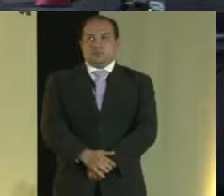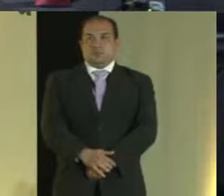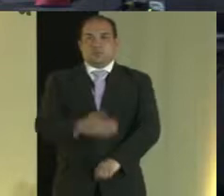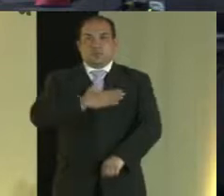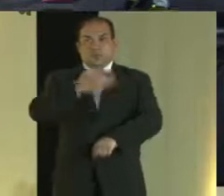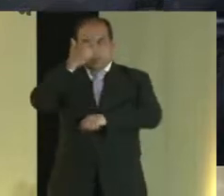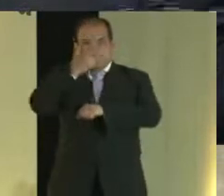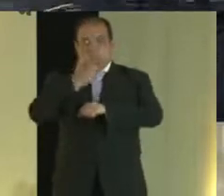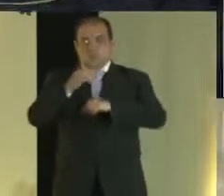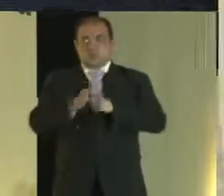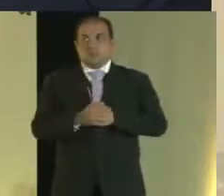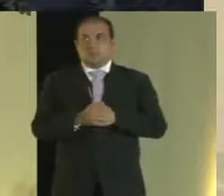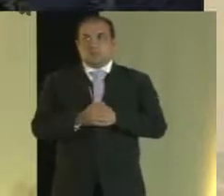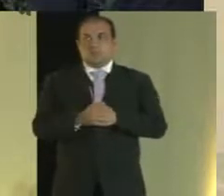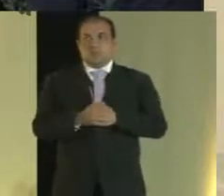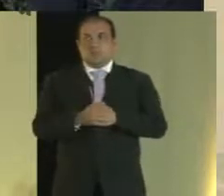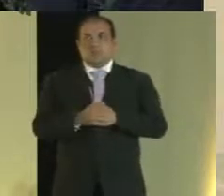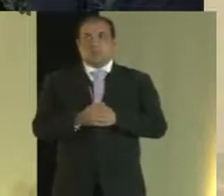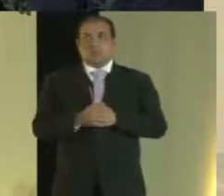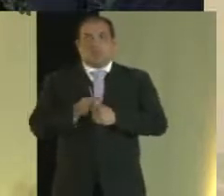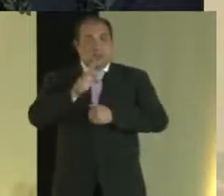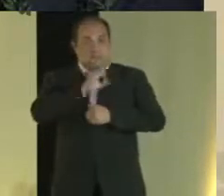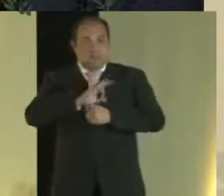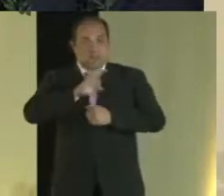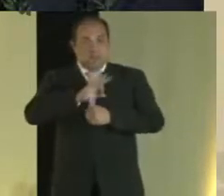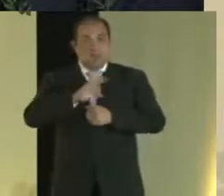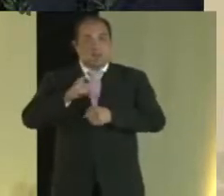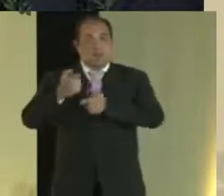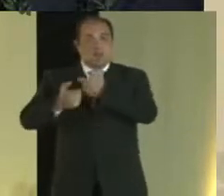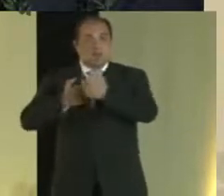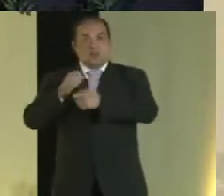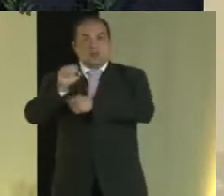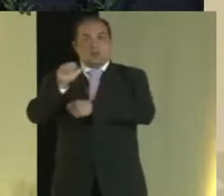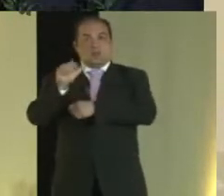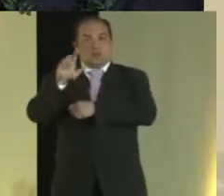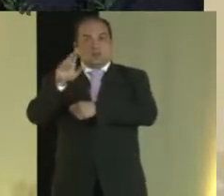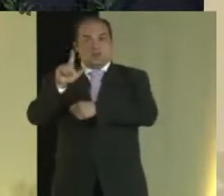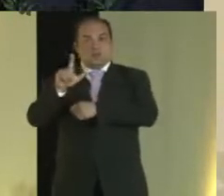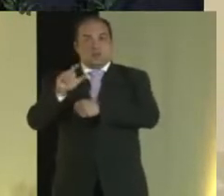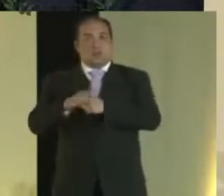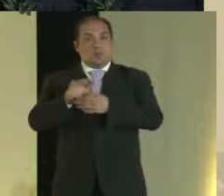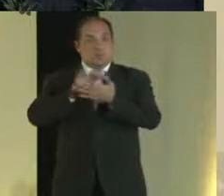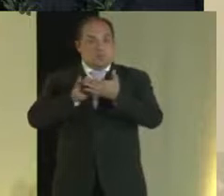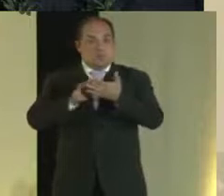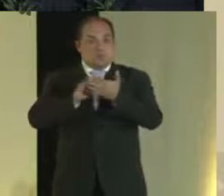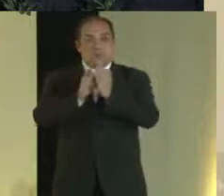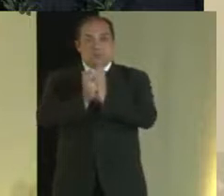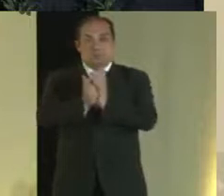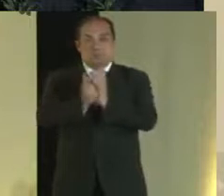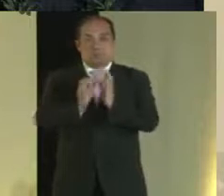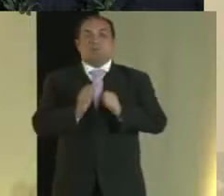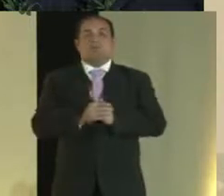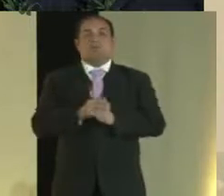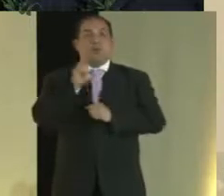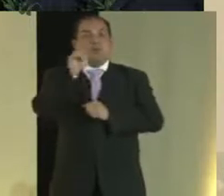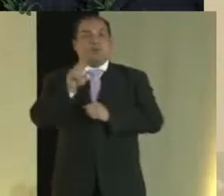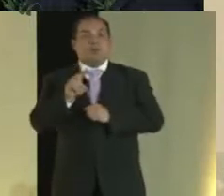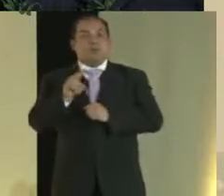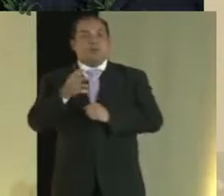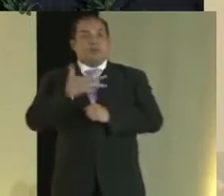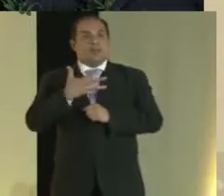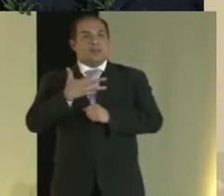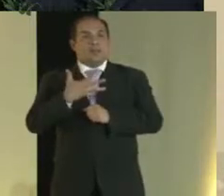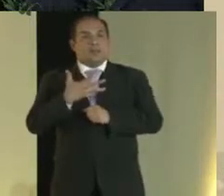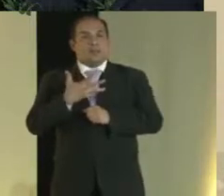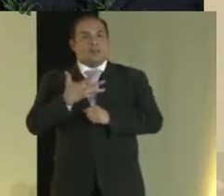Y buenas noches. Quiero felicitar al economista Saúl Escobar por este texto, porque en realidad es darle una